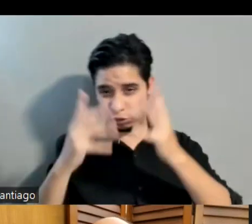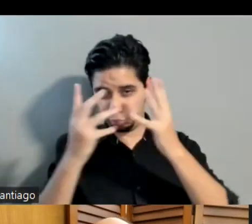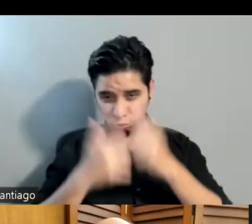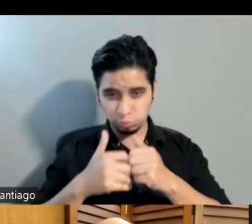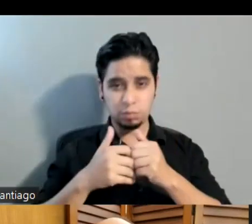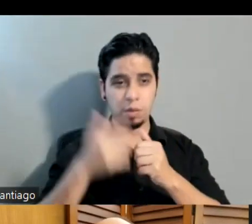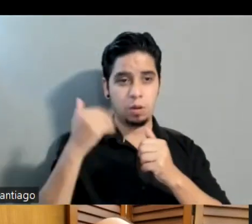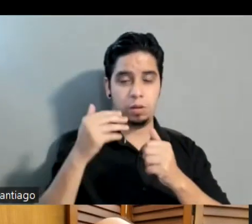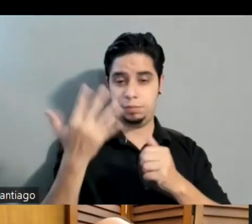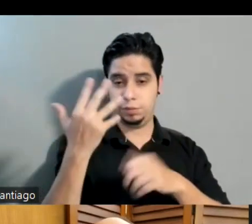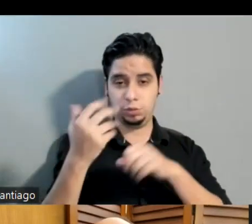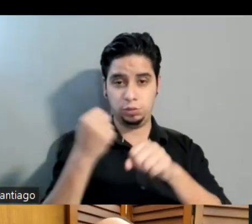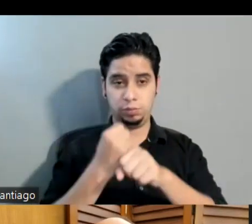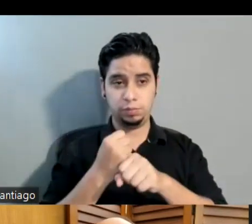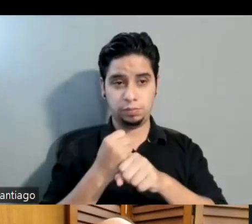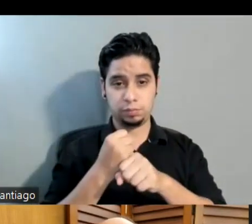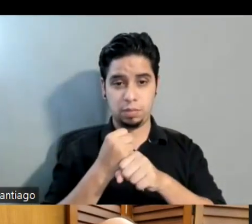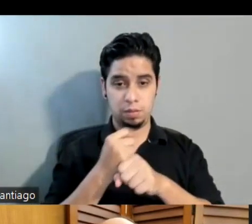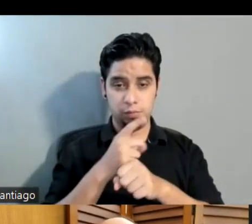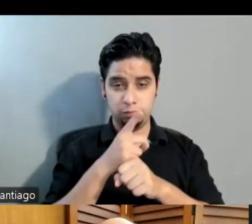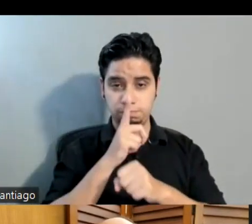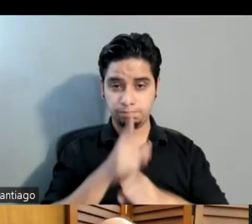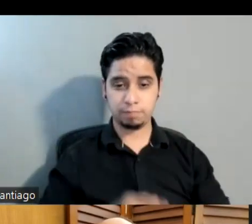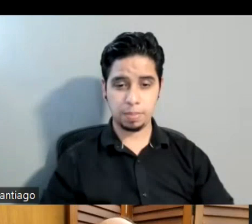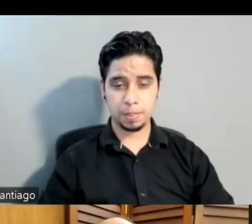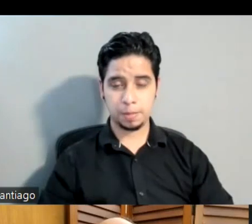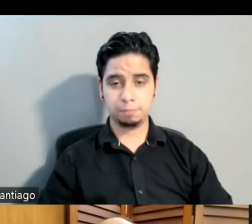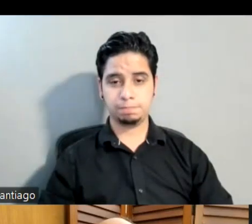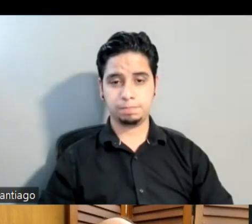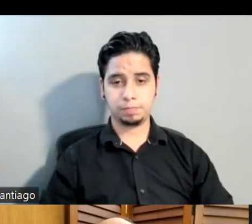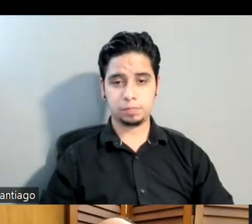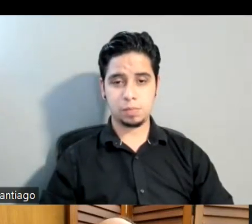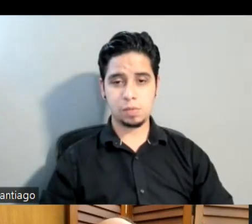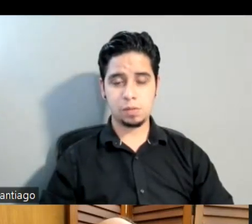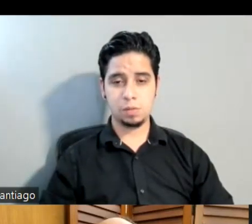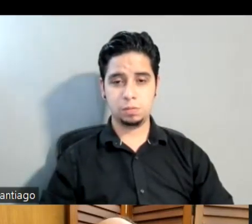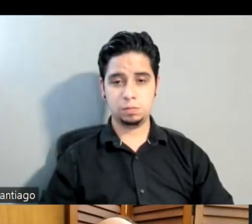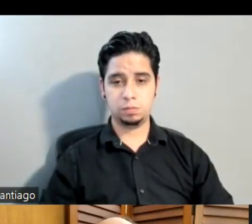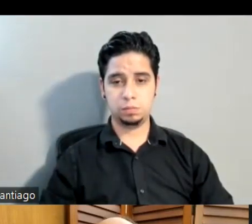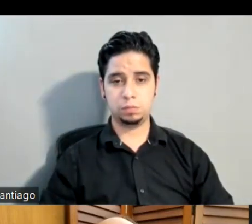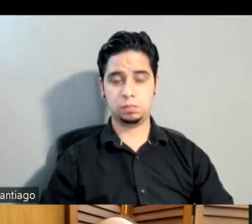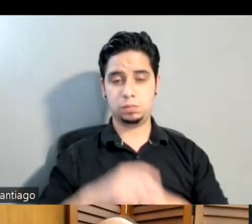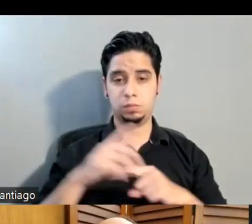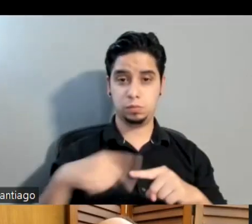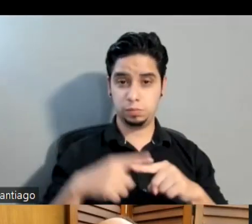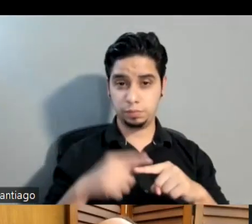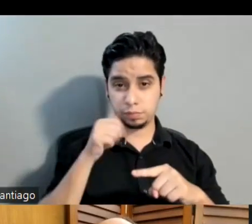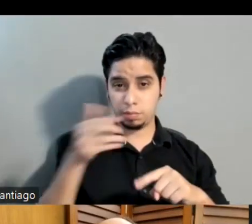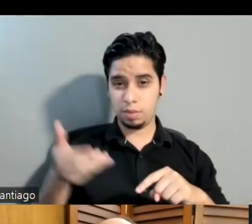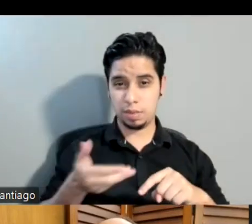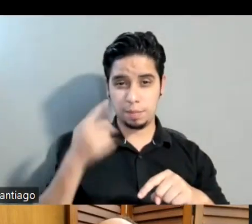de 5 años de diferencia, digo, más de 5 años algunos de ellos. Sí, cuando surge la invitación para el